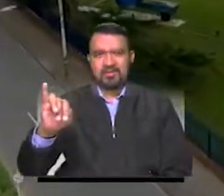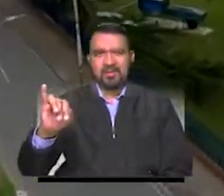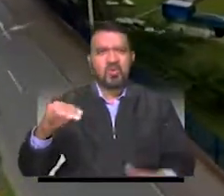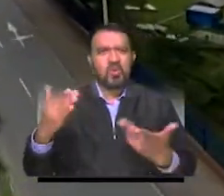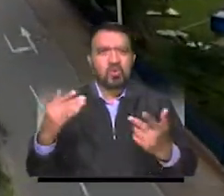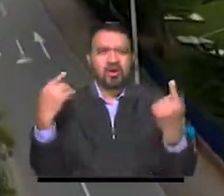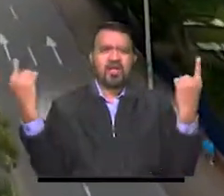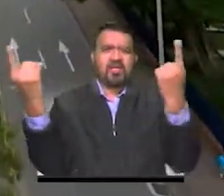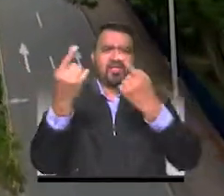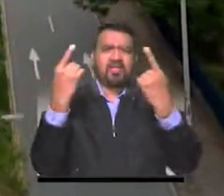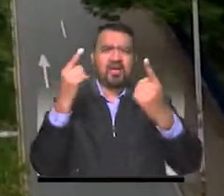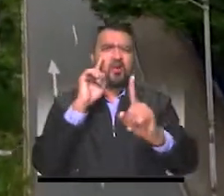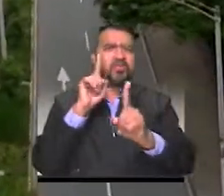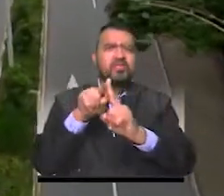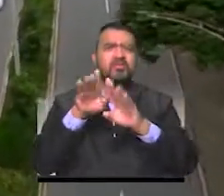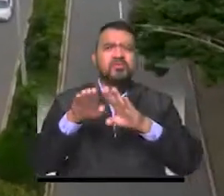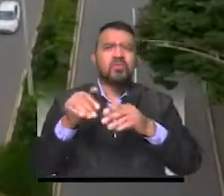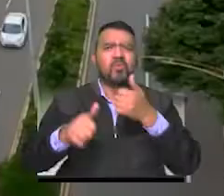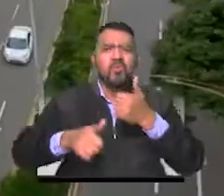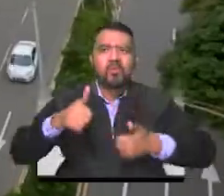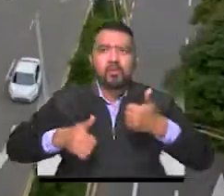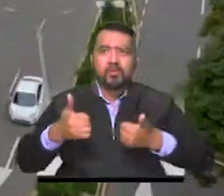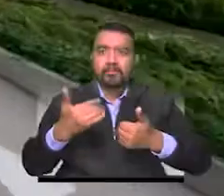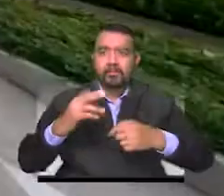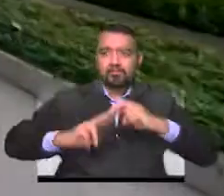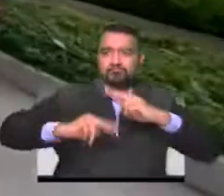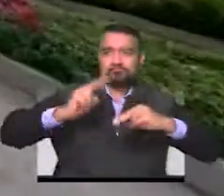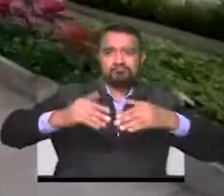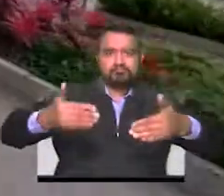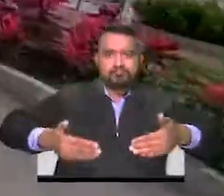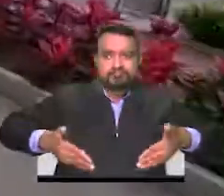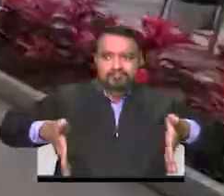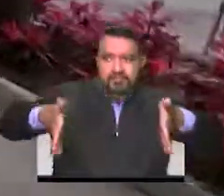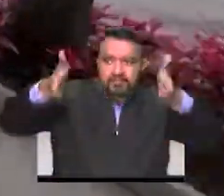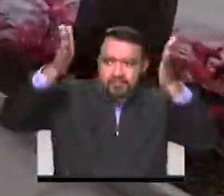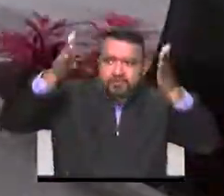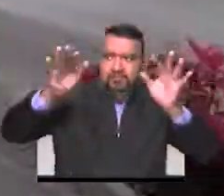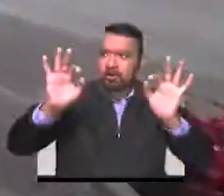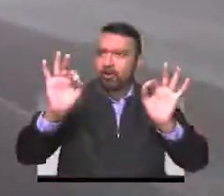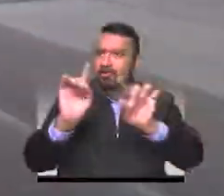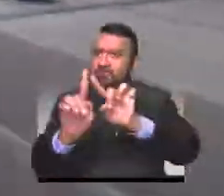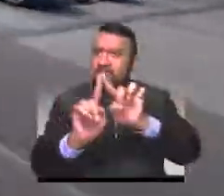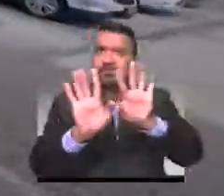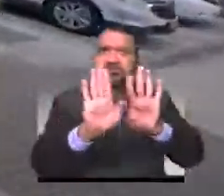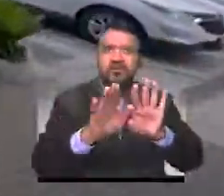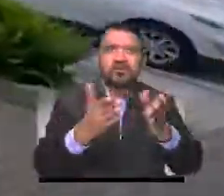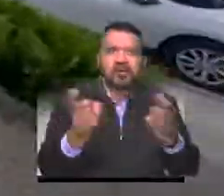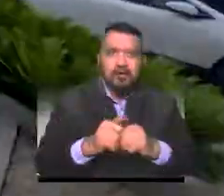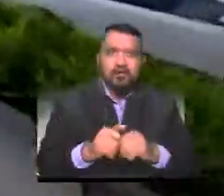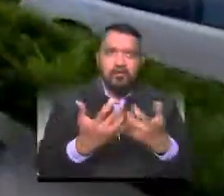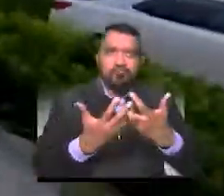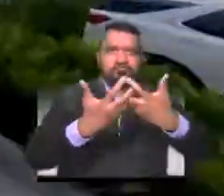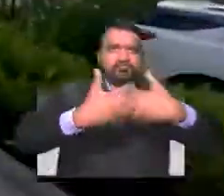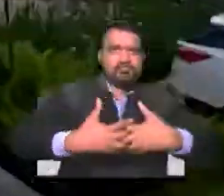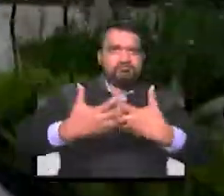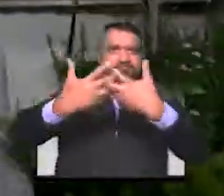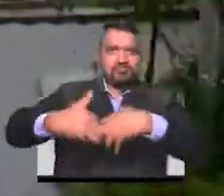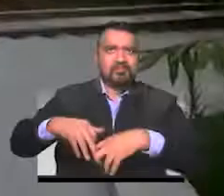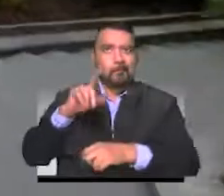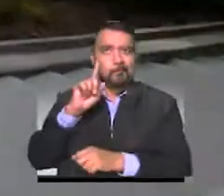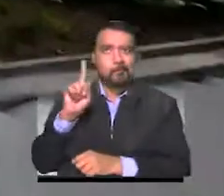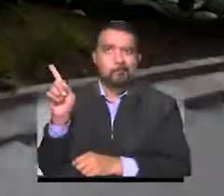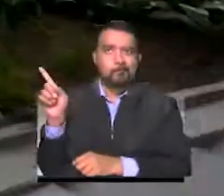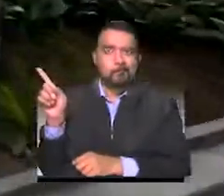del mundo a través de la transformación de los edificios y de las ciudades. Utilizando los mismos materiales y las mismas máquinas y el mismo talento que tenemos en la